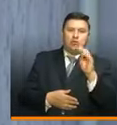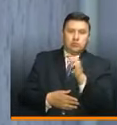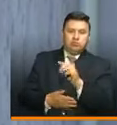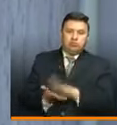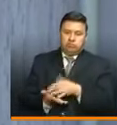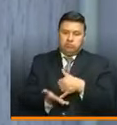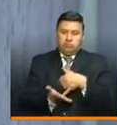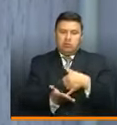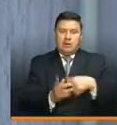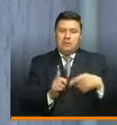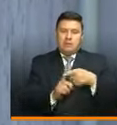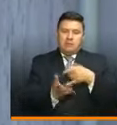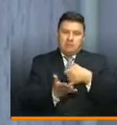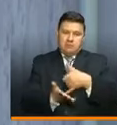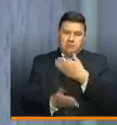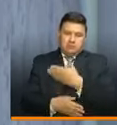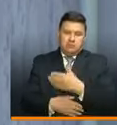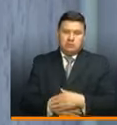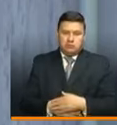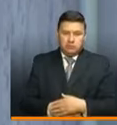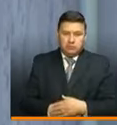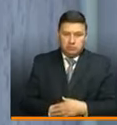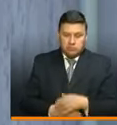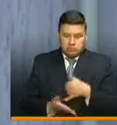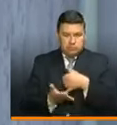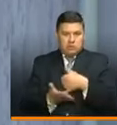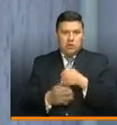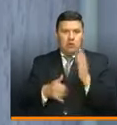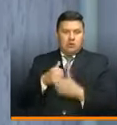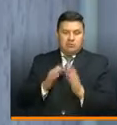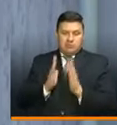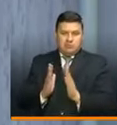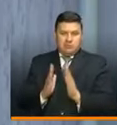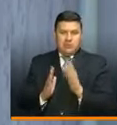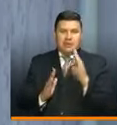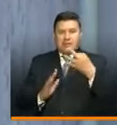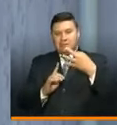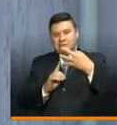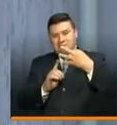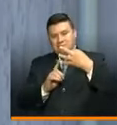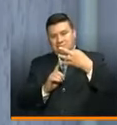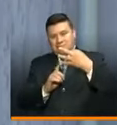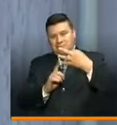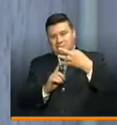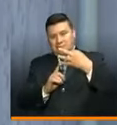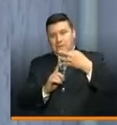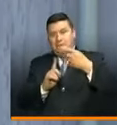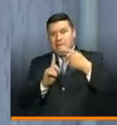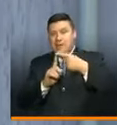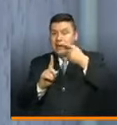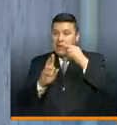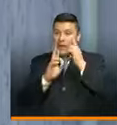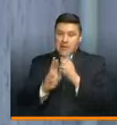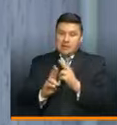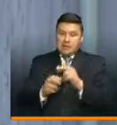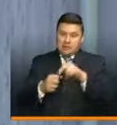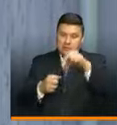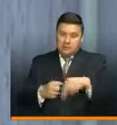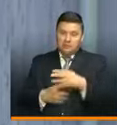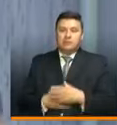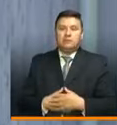entregando el primer premio en la categoría, el premio que queda en tercer lugar, pero que es el primero que vamos a reconocer en la categoría